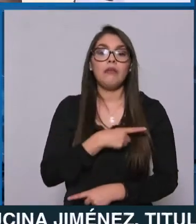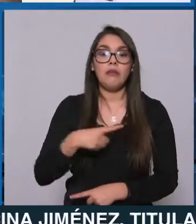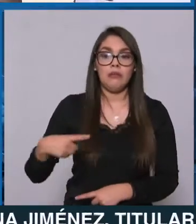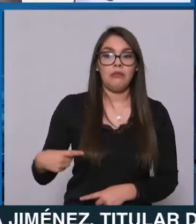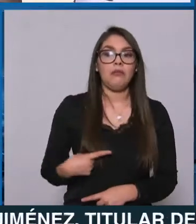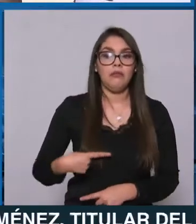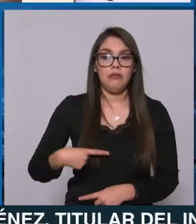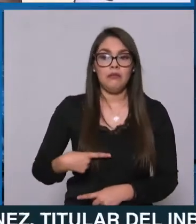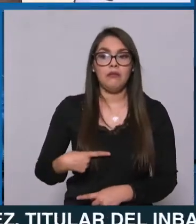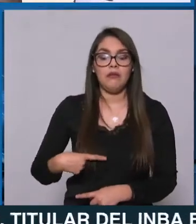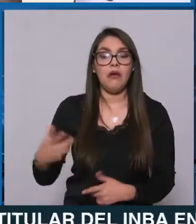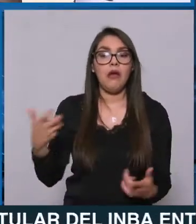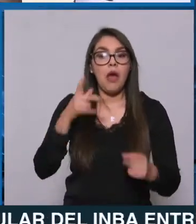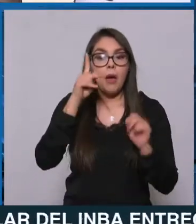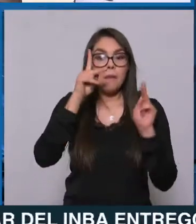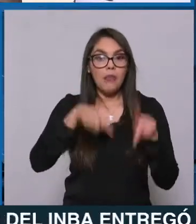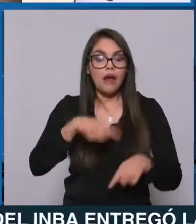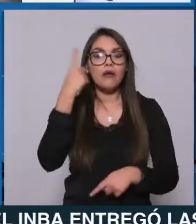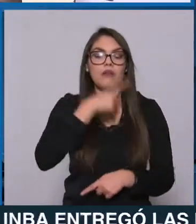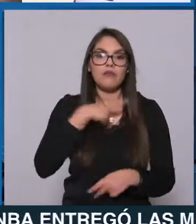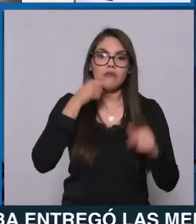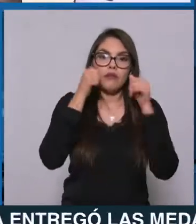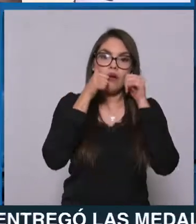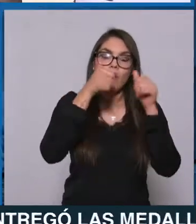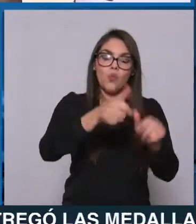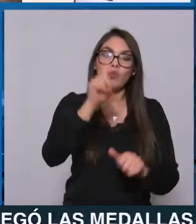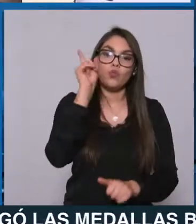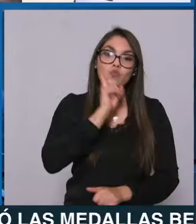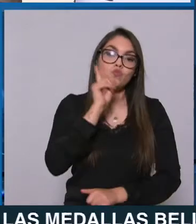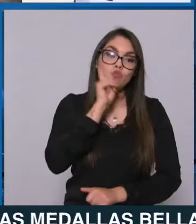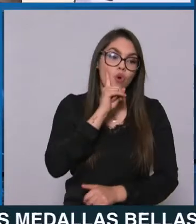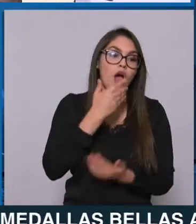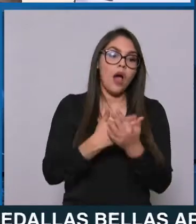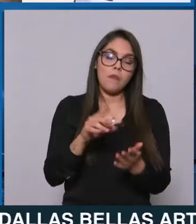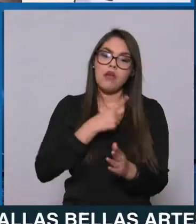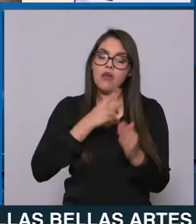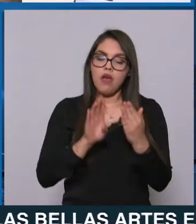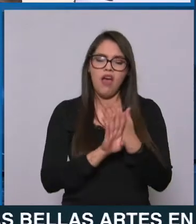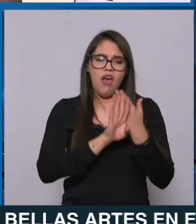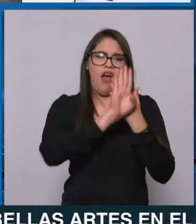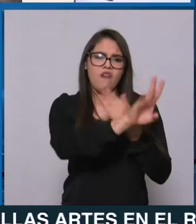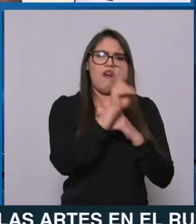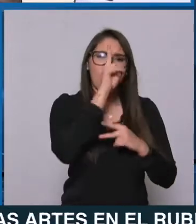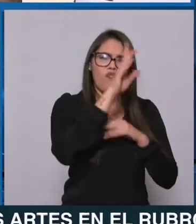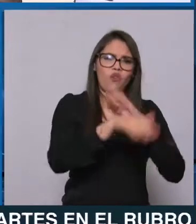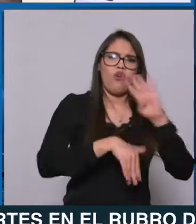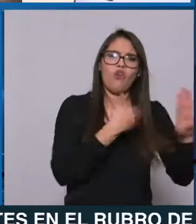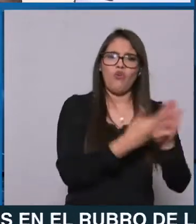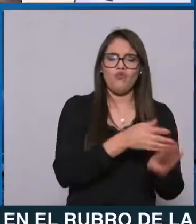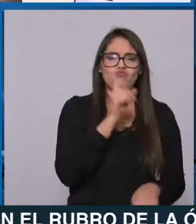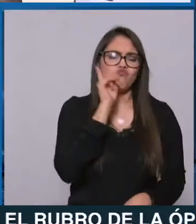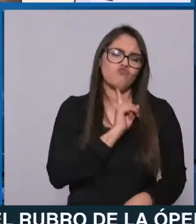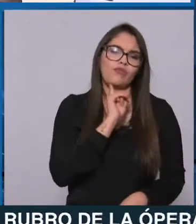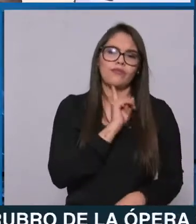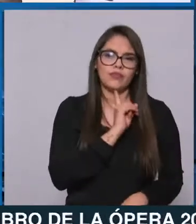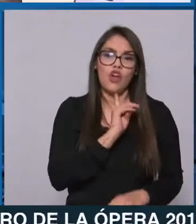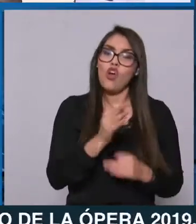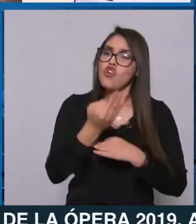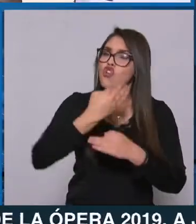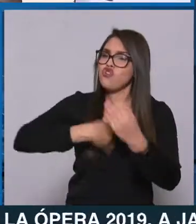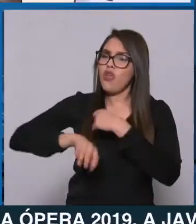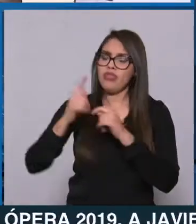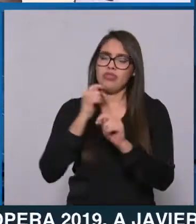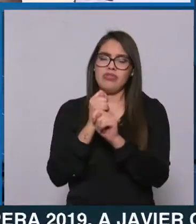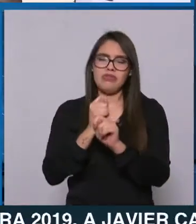plan para atender a las mujeres y para evitar la violencia de género. O sea, todo el transporte concesionado, ¿qué